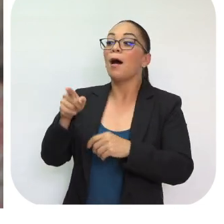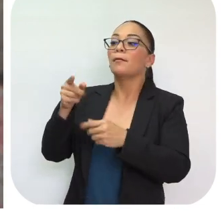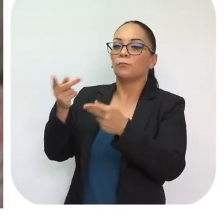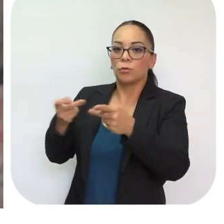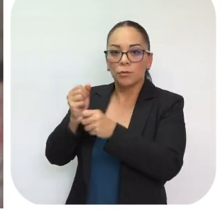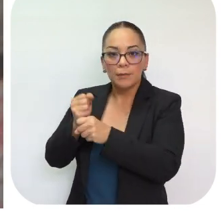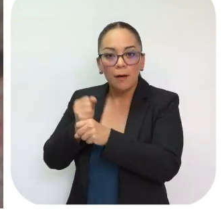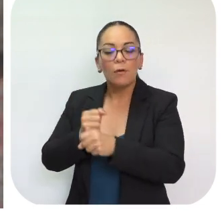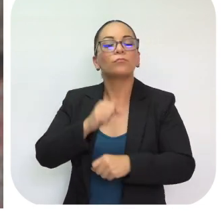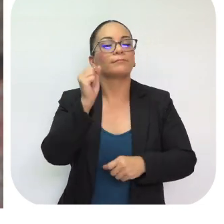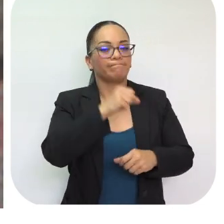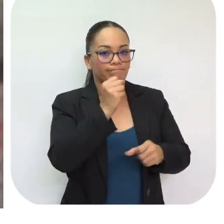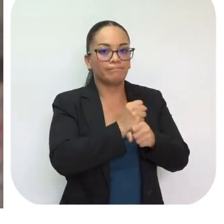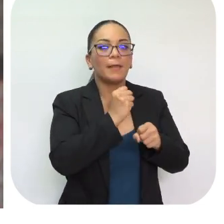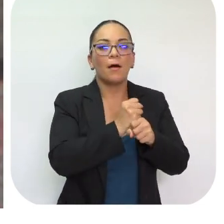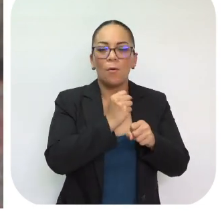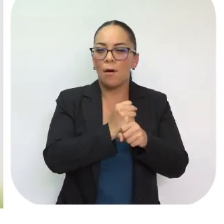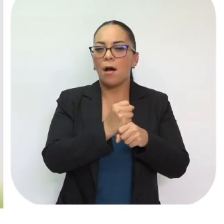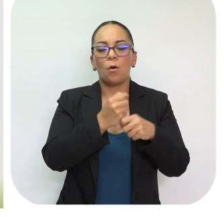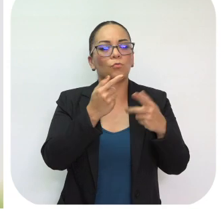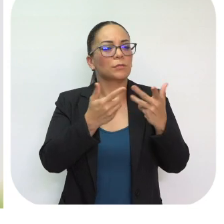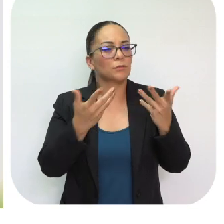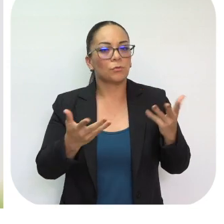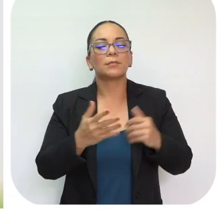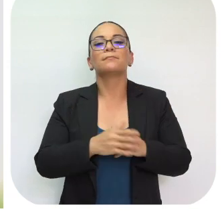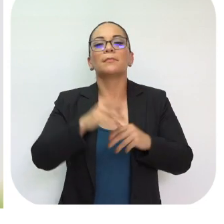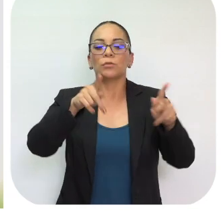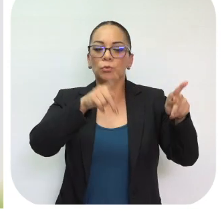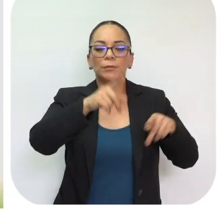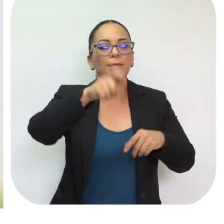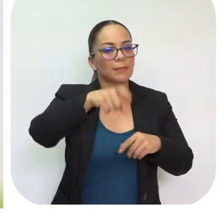trabajo. Sí, de todo lo que necesita, porque...